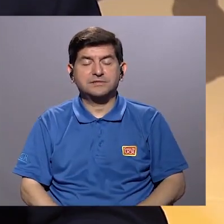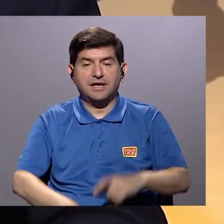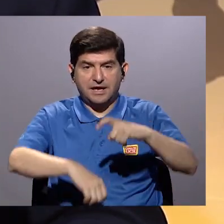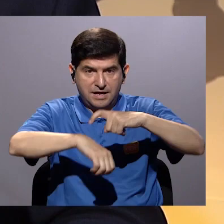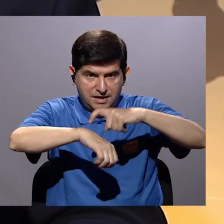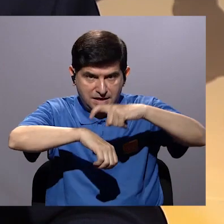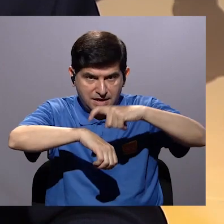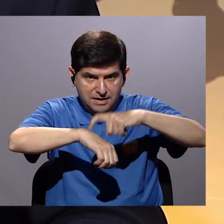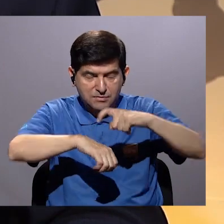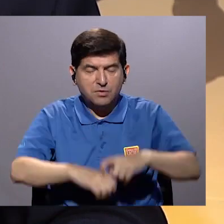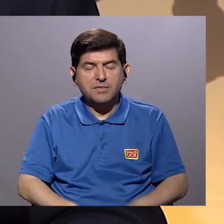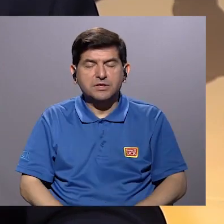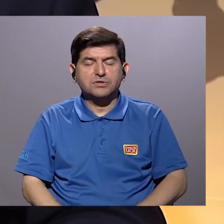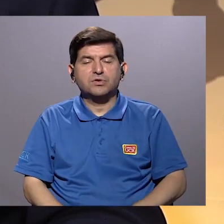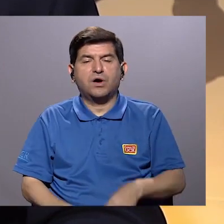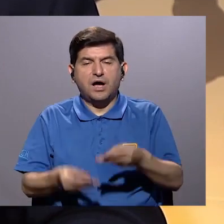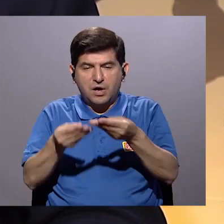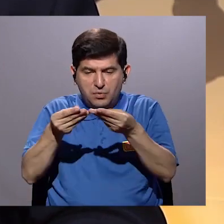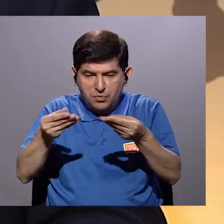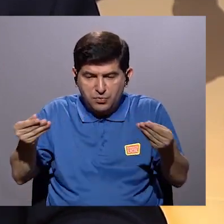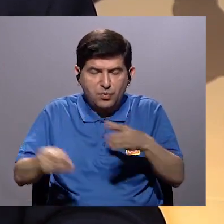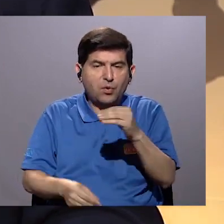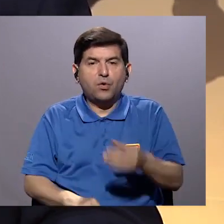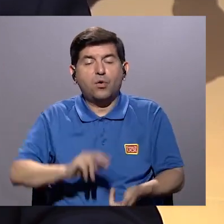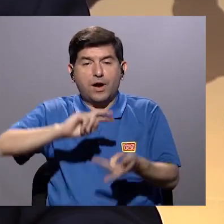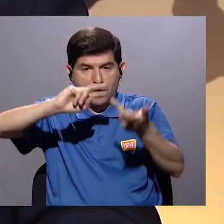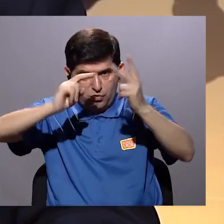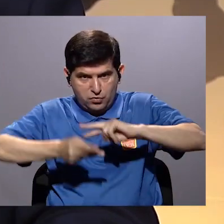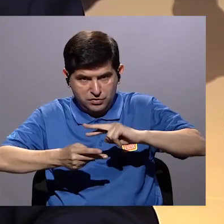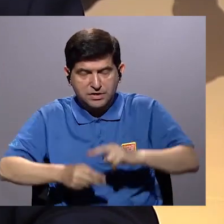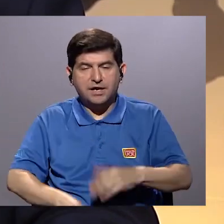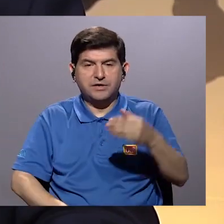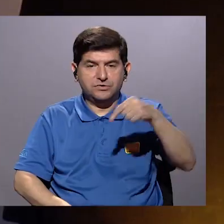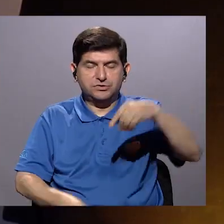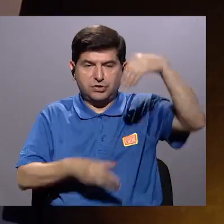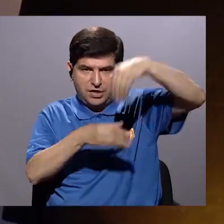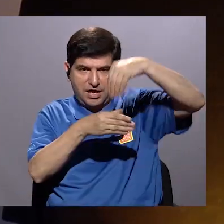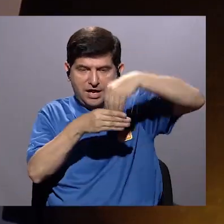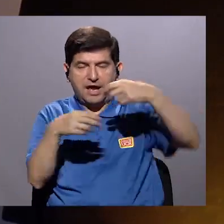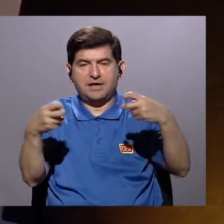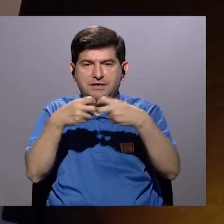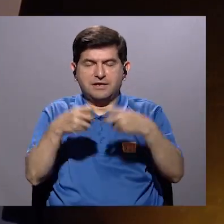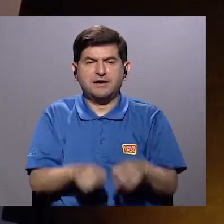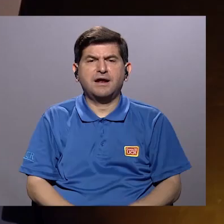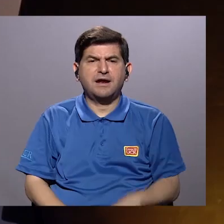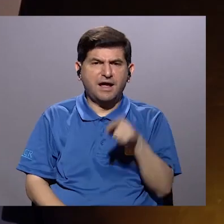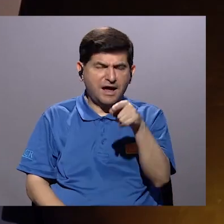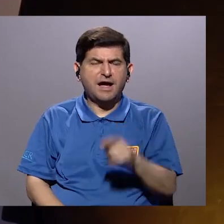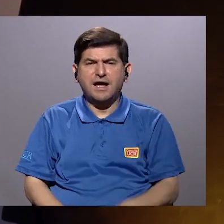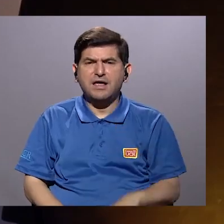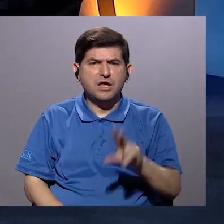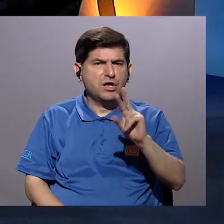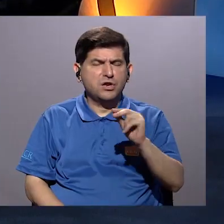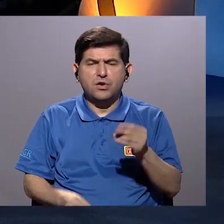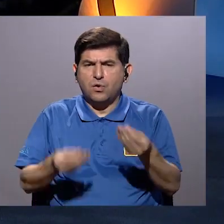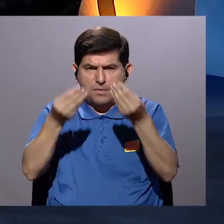estamos descargando, y del cátodo al ánodo cuando estamos cargando. O sea que hay restitución de materia y no se está perdiendo